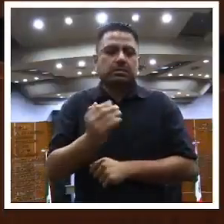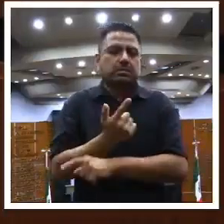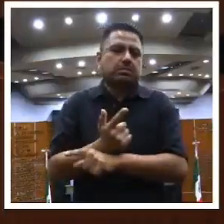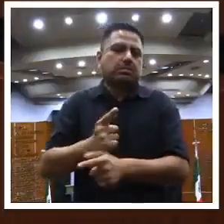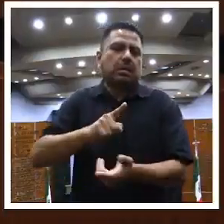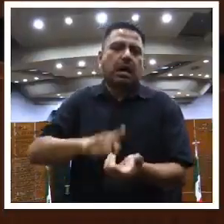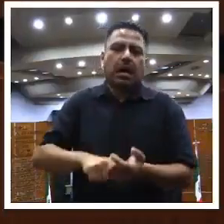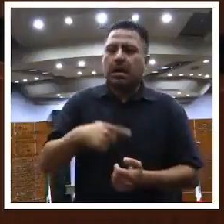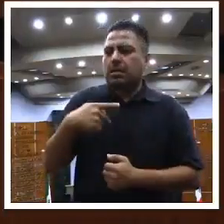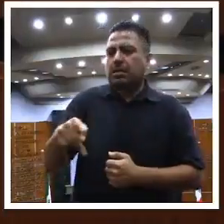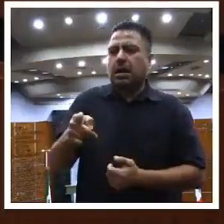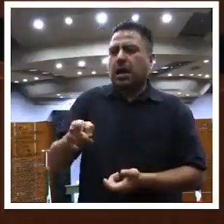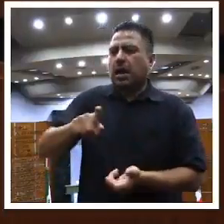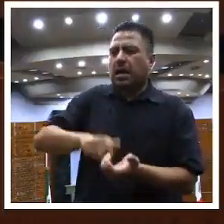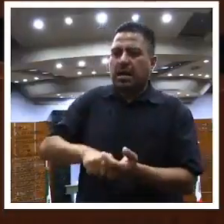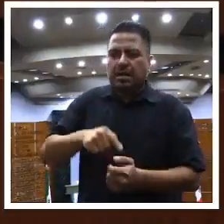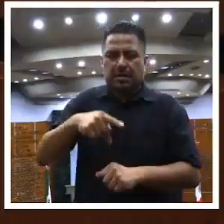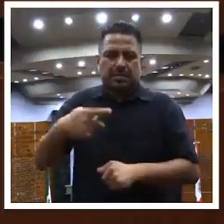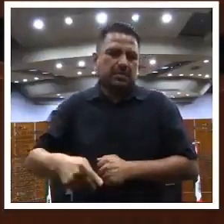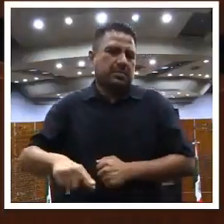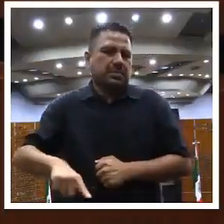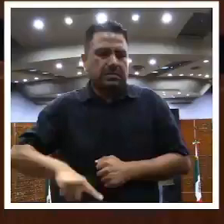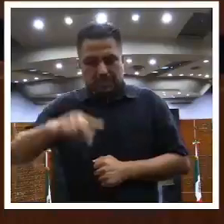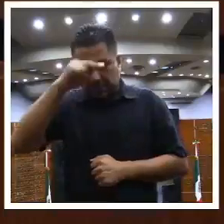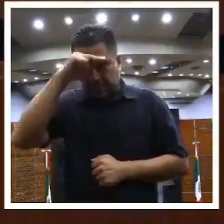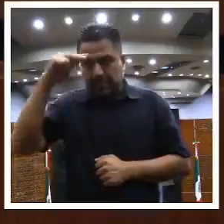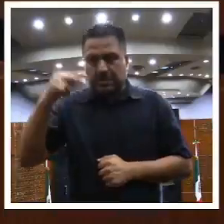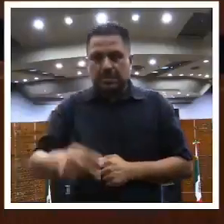su situación dentro del Estado mexicano.